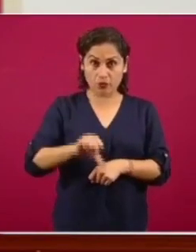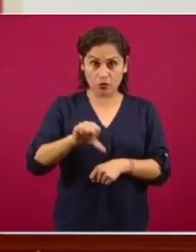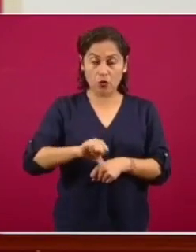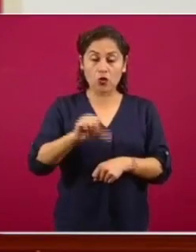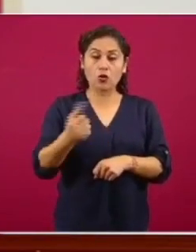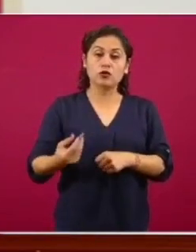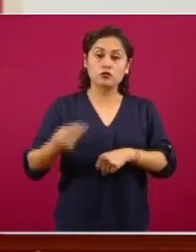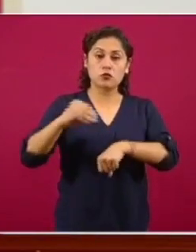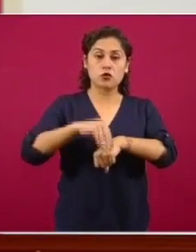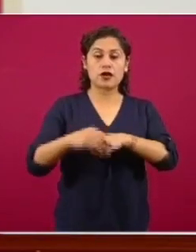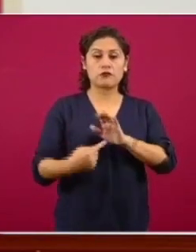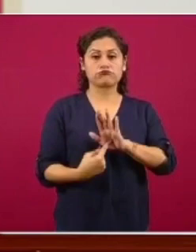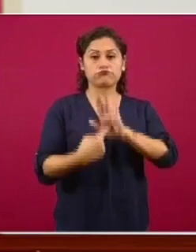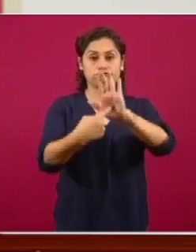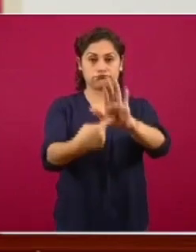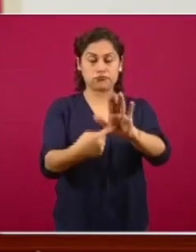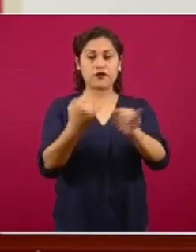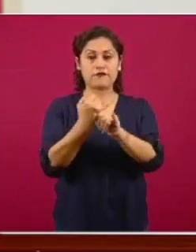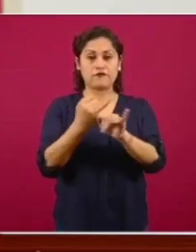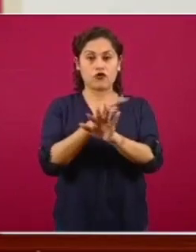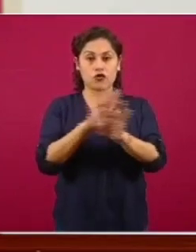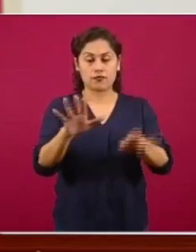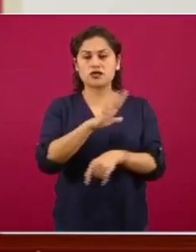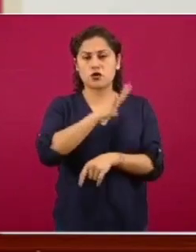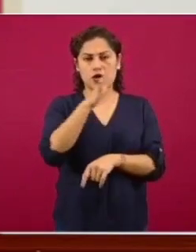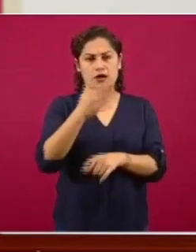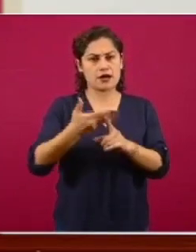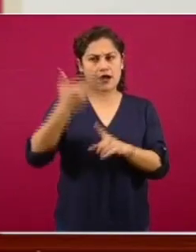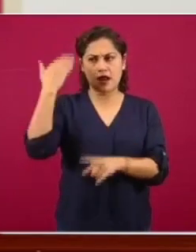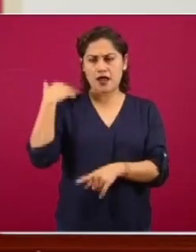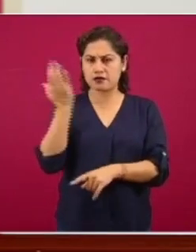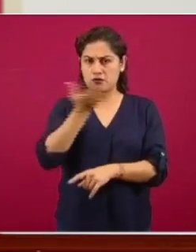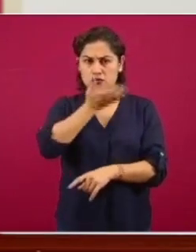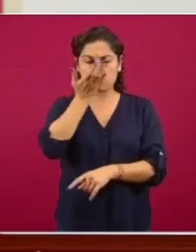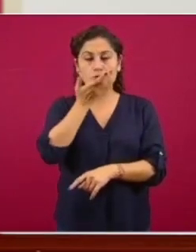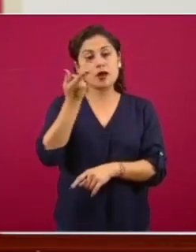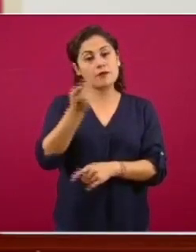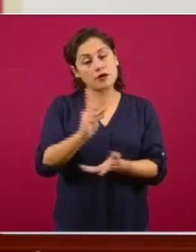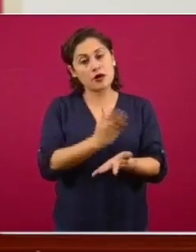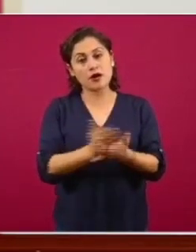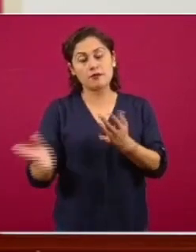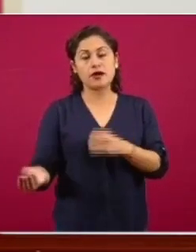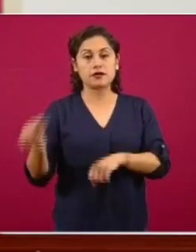componente técnico habitual, vamos a presentar también